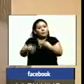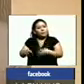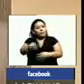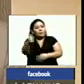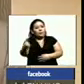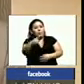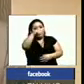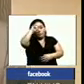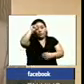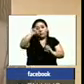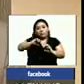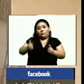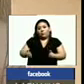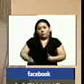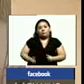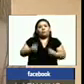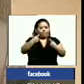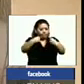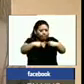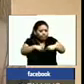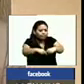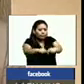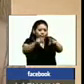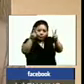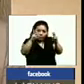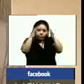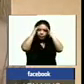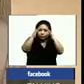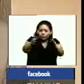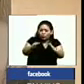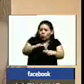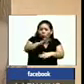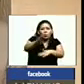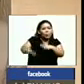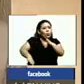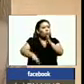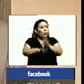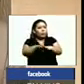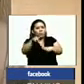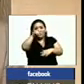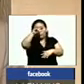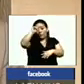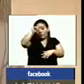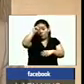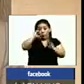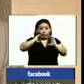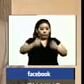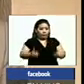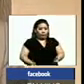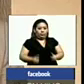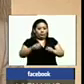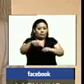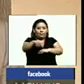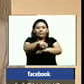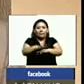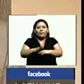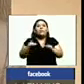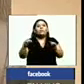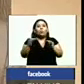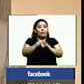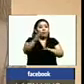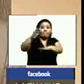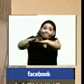funcionarios. Da seguimiento, hace controloría de todo el funcionariado público y le llama a que sean